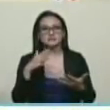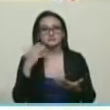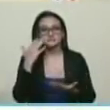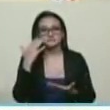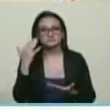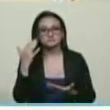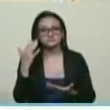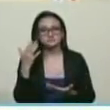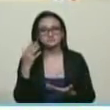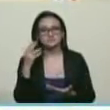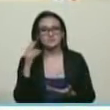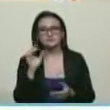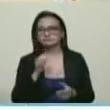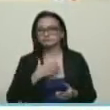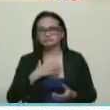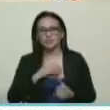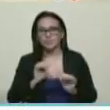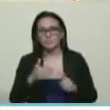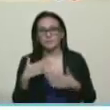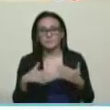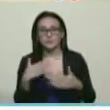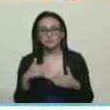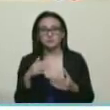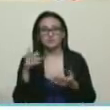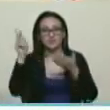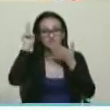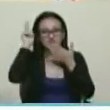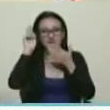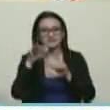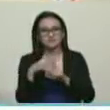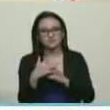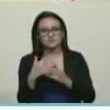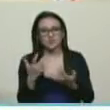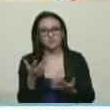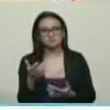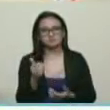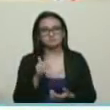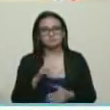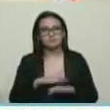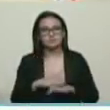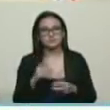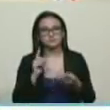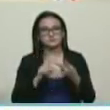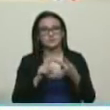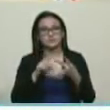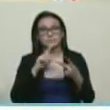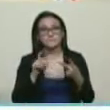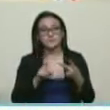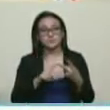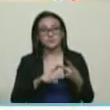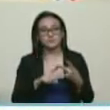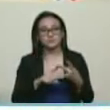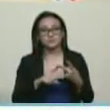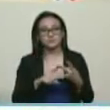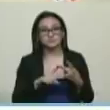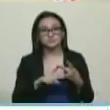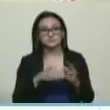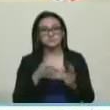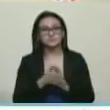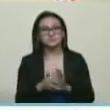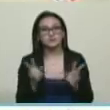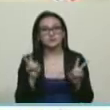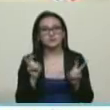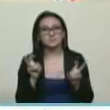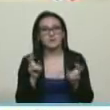anunciara entonces que no se pudo comenzar este proceso en este lugar por la situación que se presentó. Mi segunda pregunta es con respecto a